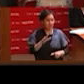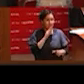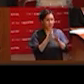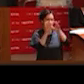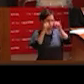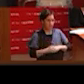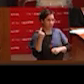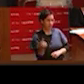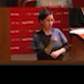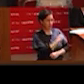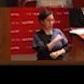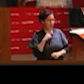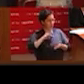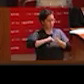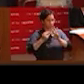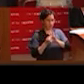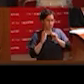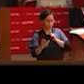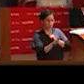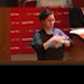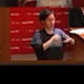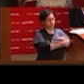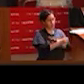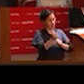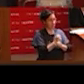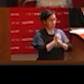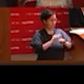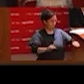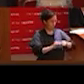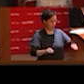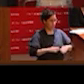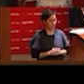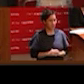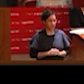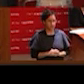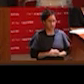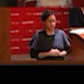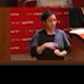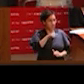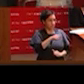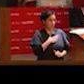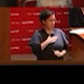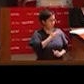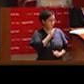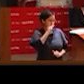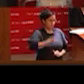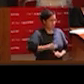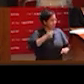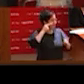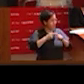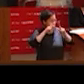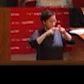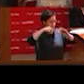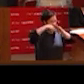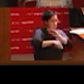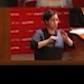personalmente un plan personalizado de empleo y formación esto para nosotros era un tema fundamental el conocimiento profundo de la persona